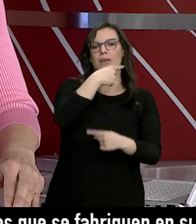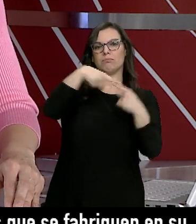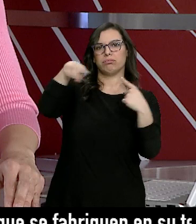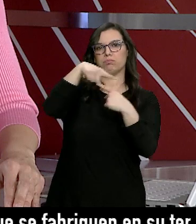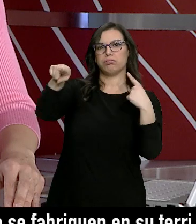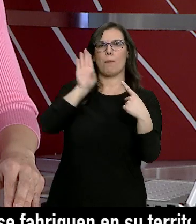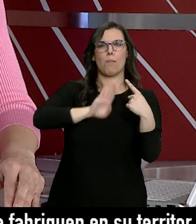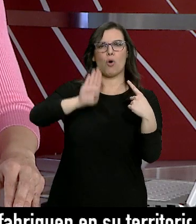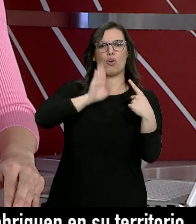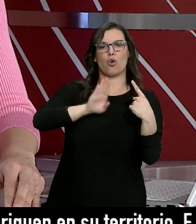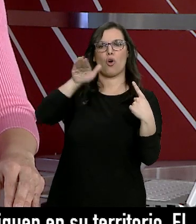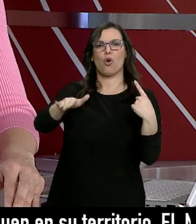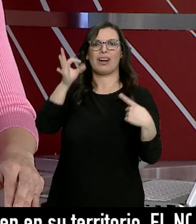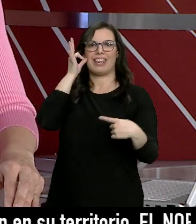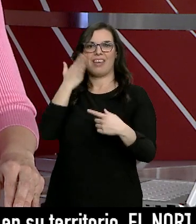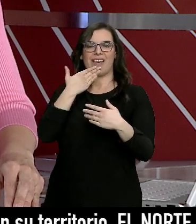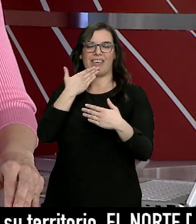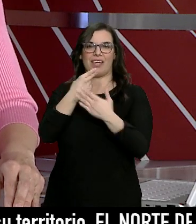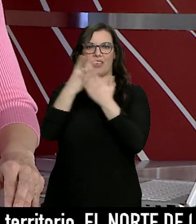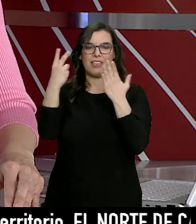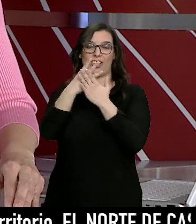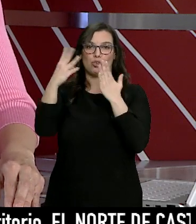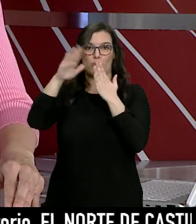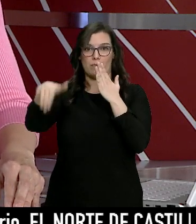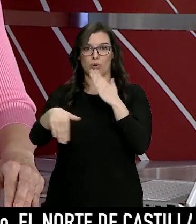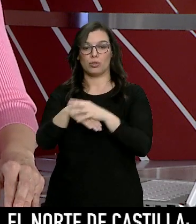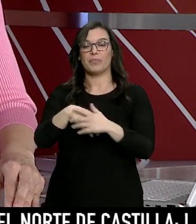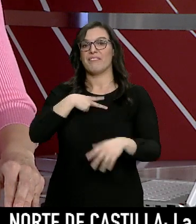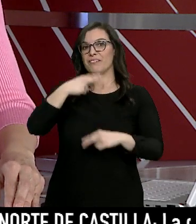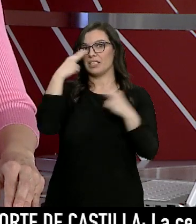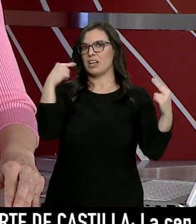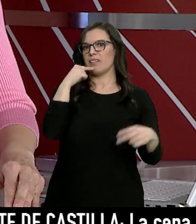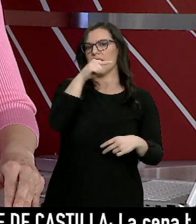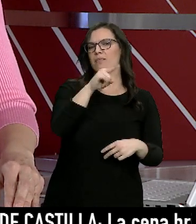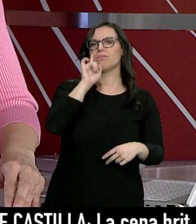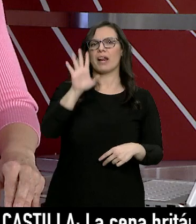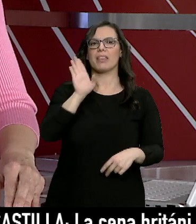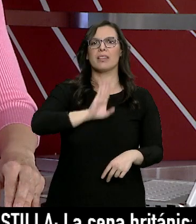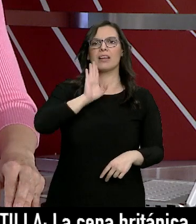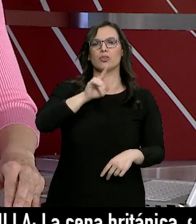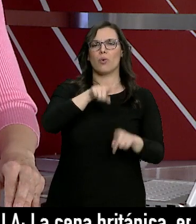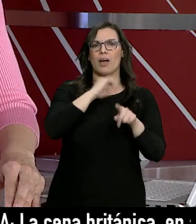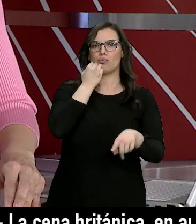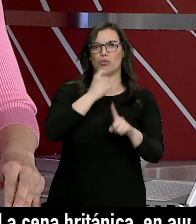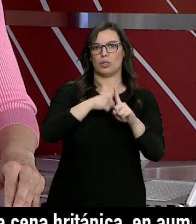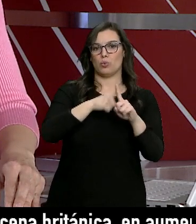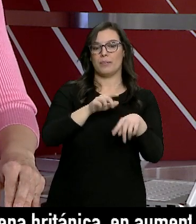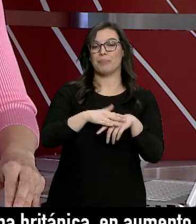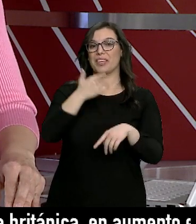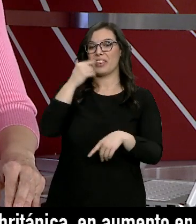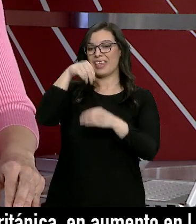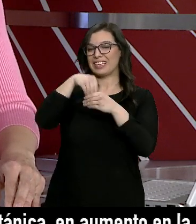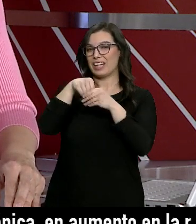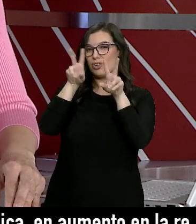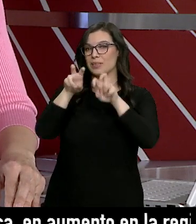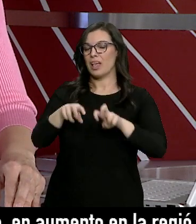contenido pornográfico a una menor y la Fiscalía le achaca un presunto crimen de abusos sexuales. Según fuentes del caso, estos vídeos son